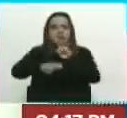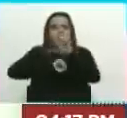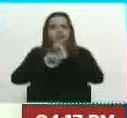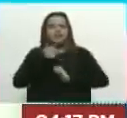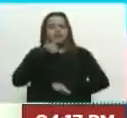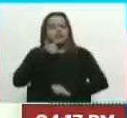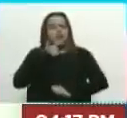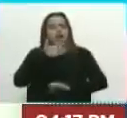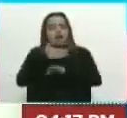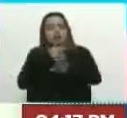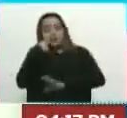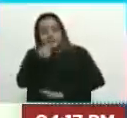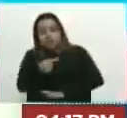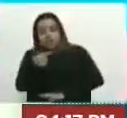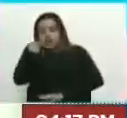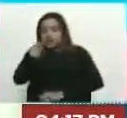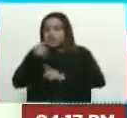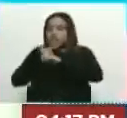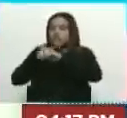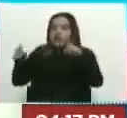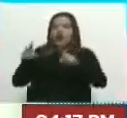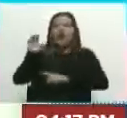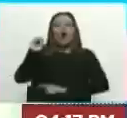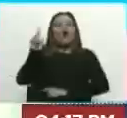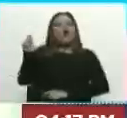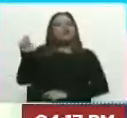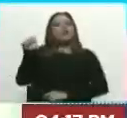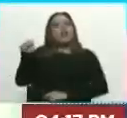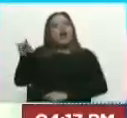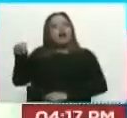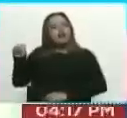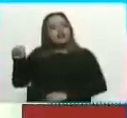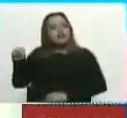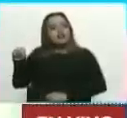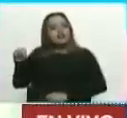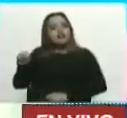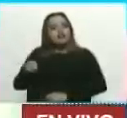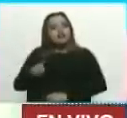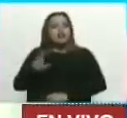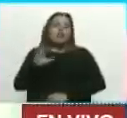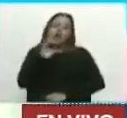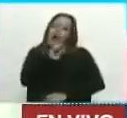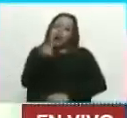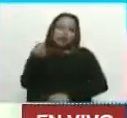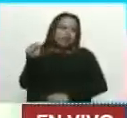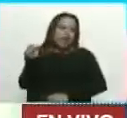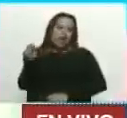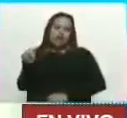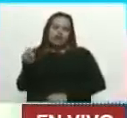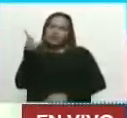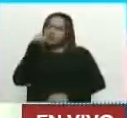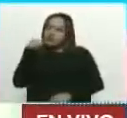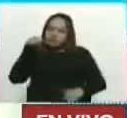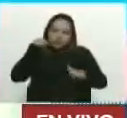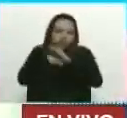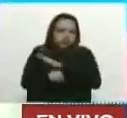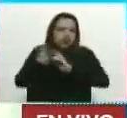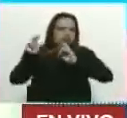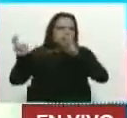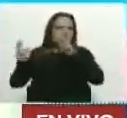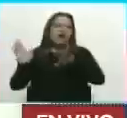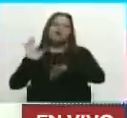dicho, es el contraejemplo de la OTAN. Y de la OTAN no voy a entrar en muchos detalles porque